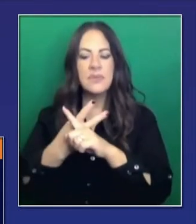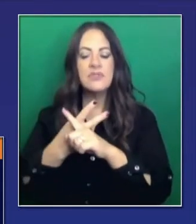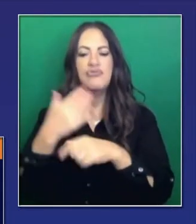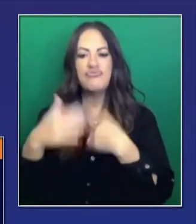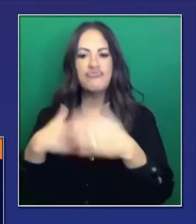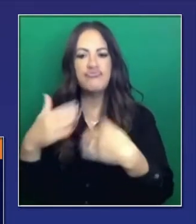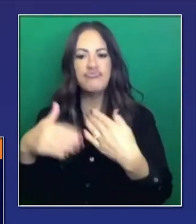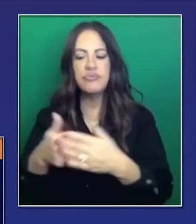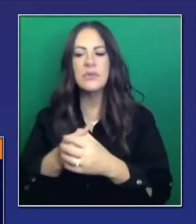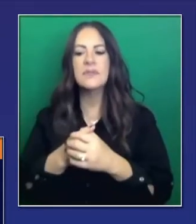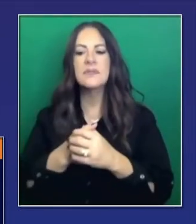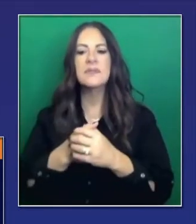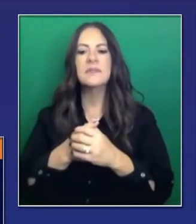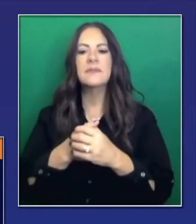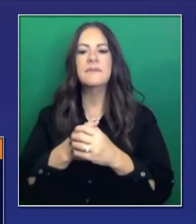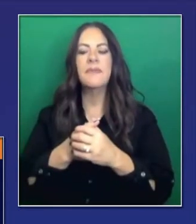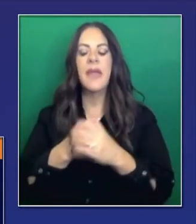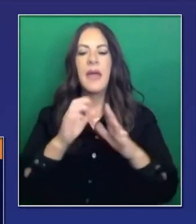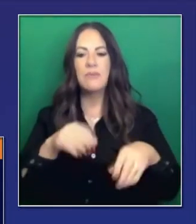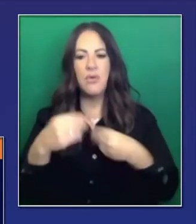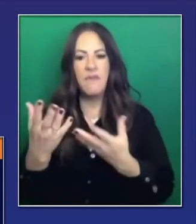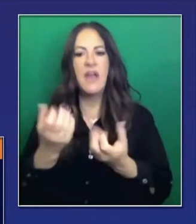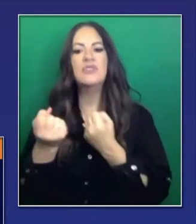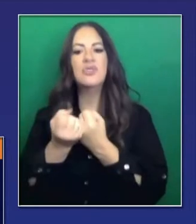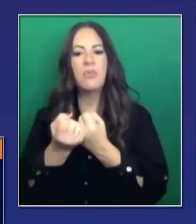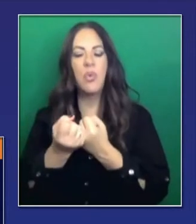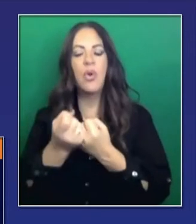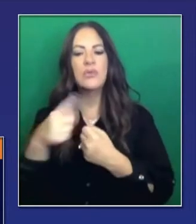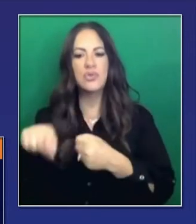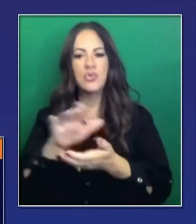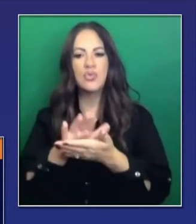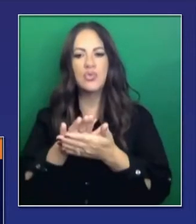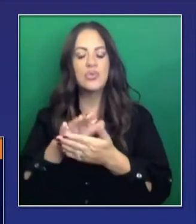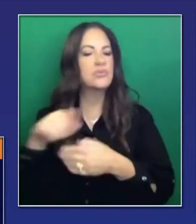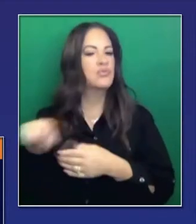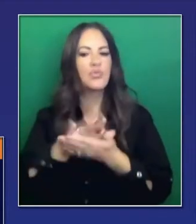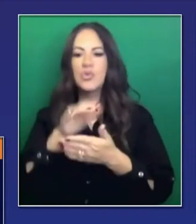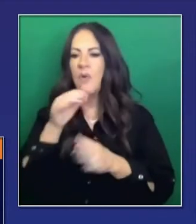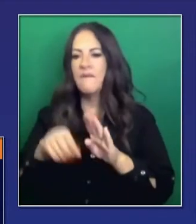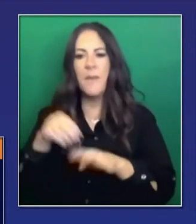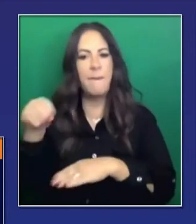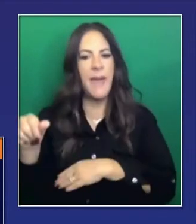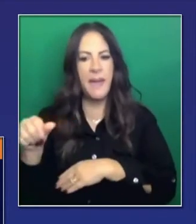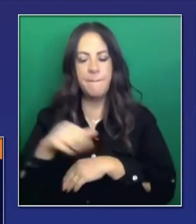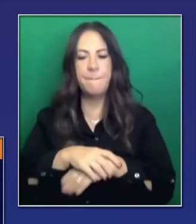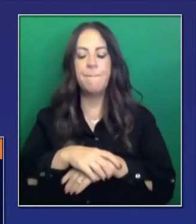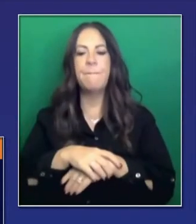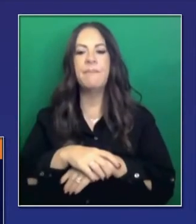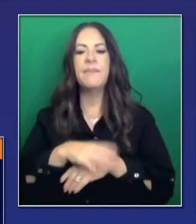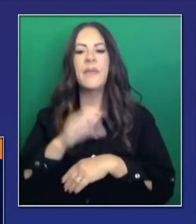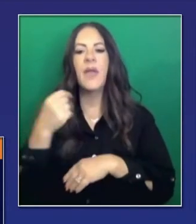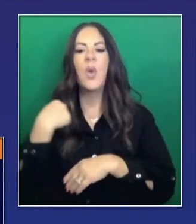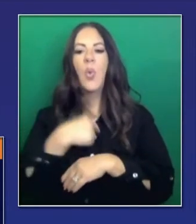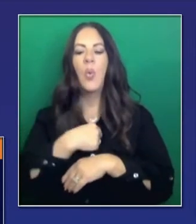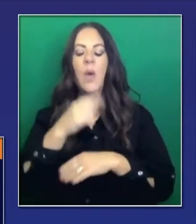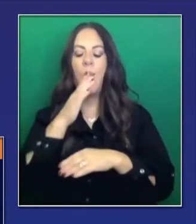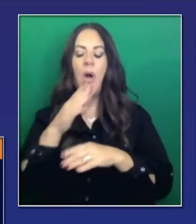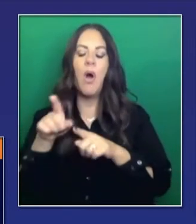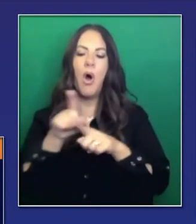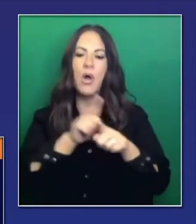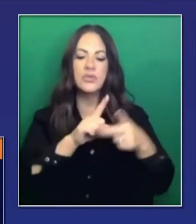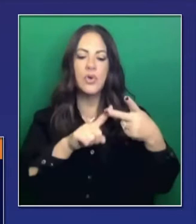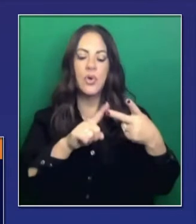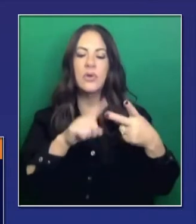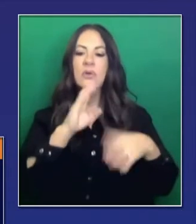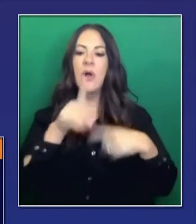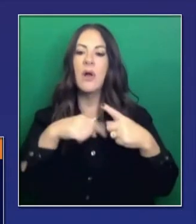protección personal, sino también será proporcionado sin costo de ahora en adelante. Y habrá más énfasis en el rastreo